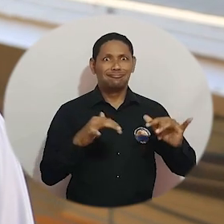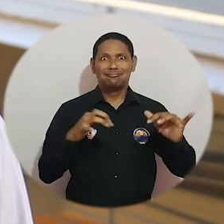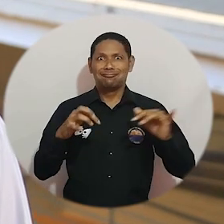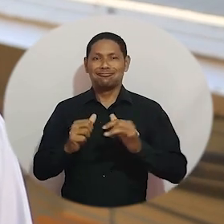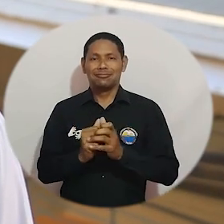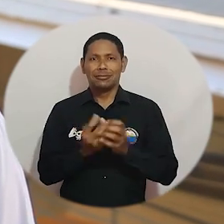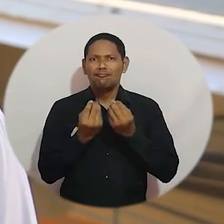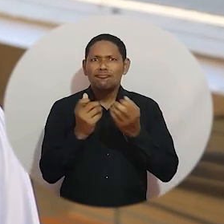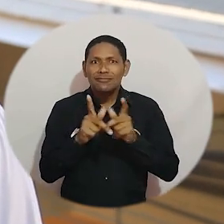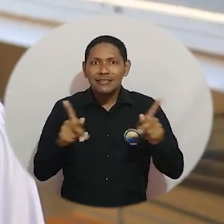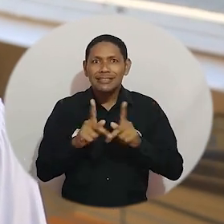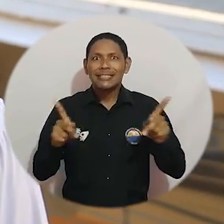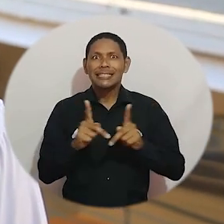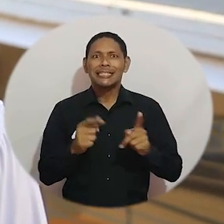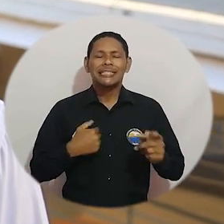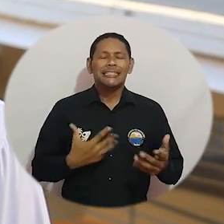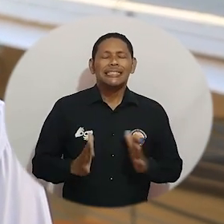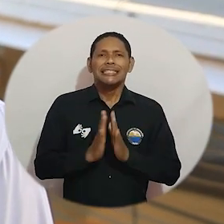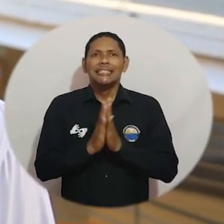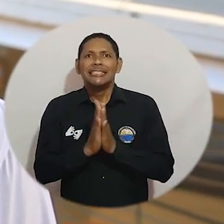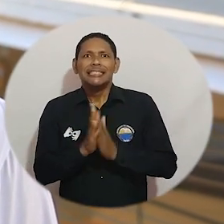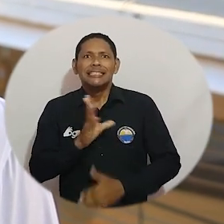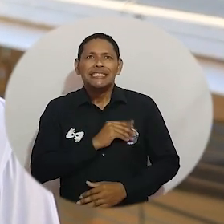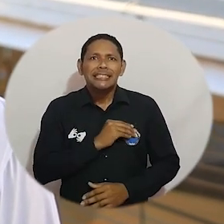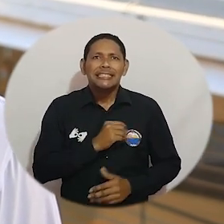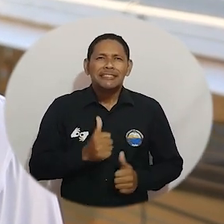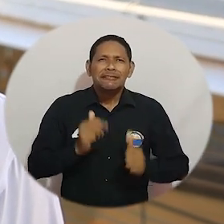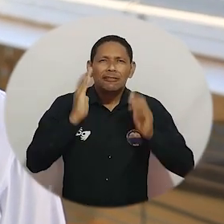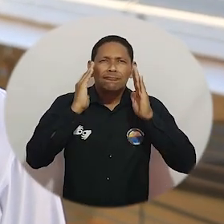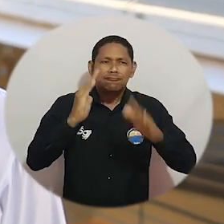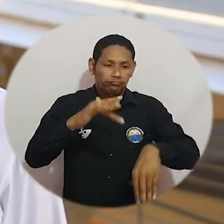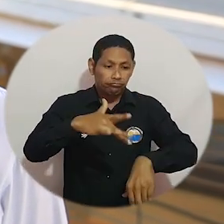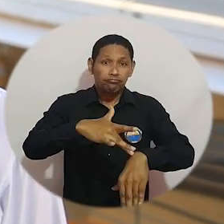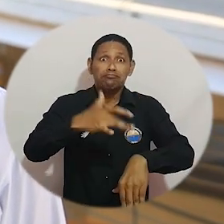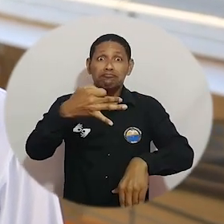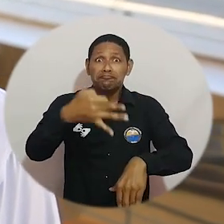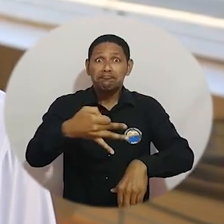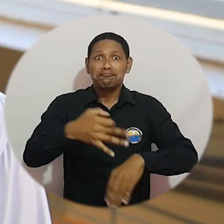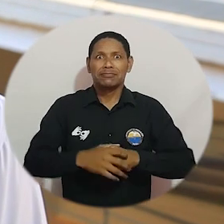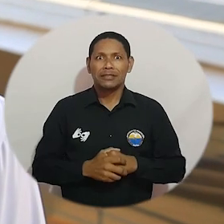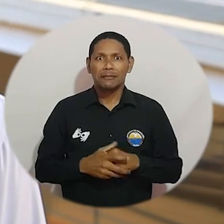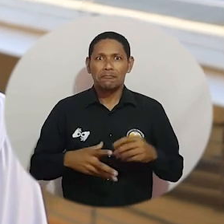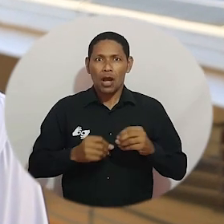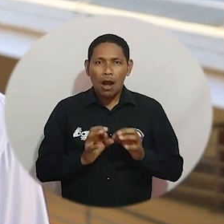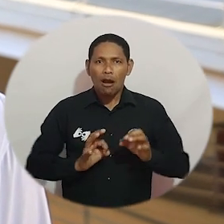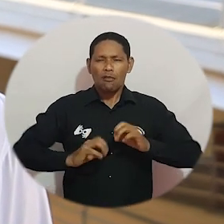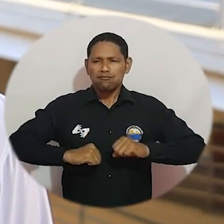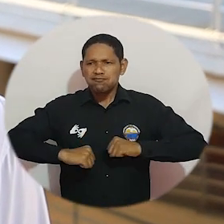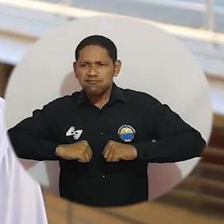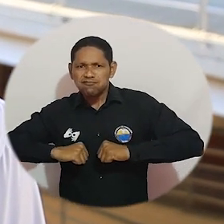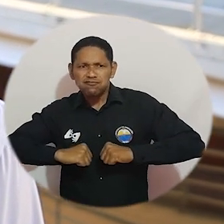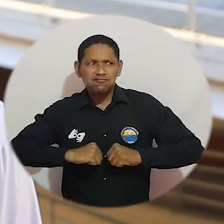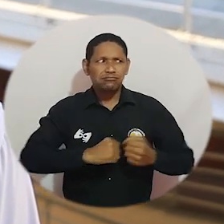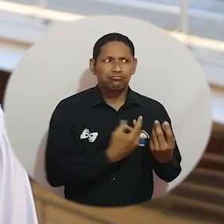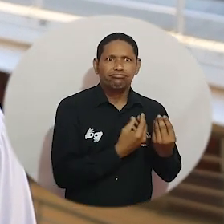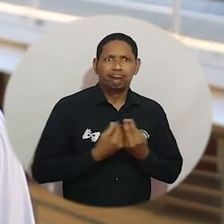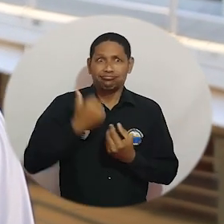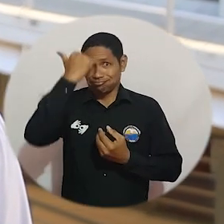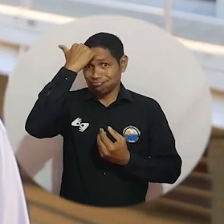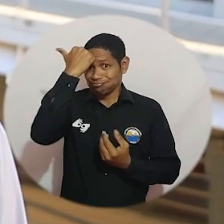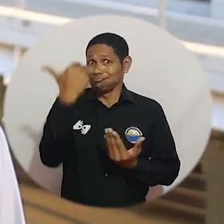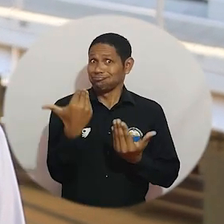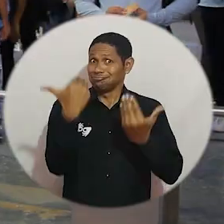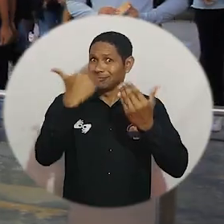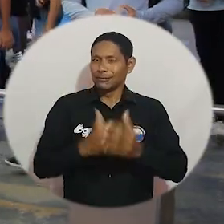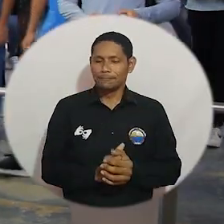concurridos, personas con la mayor disposición, la puntualidad, la competencia a